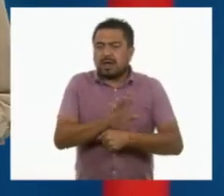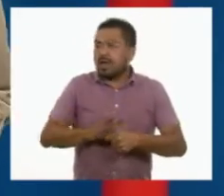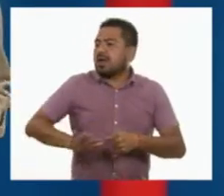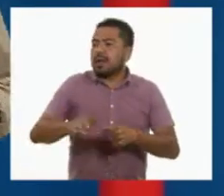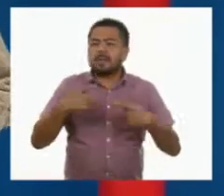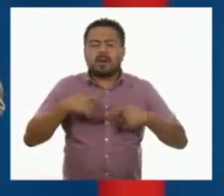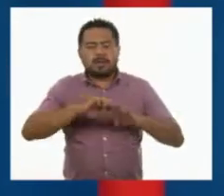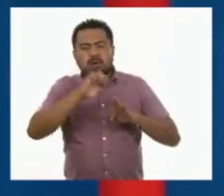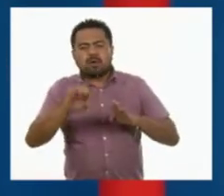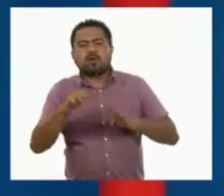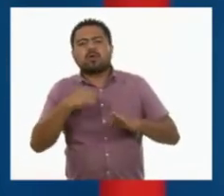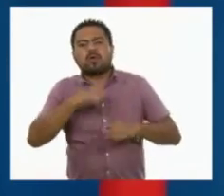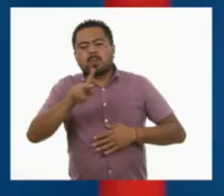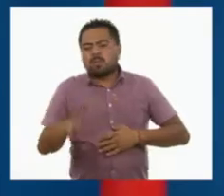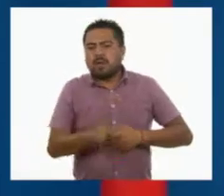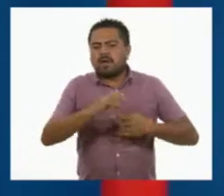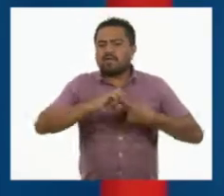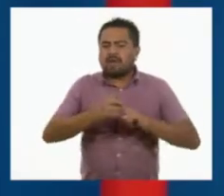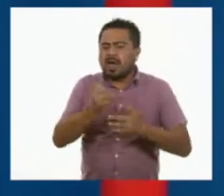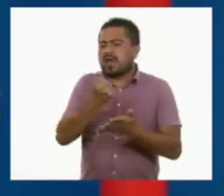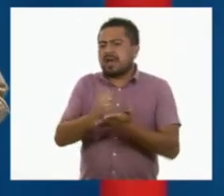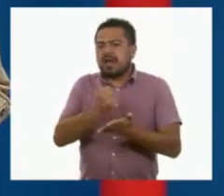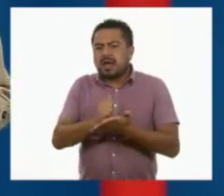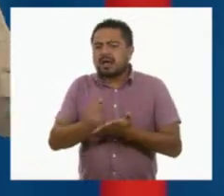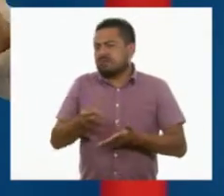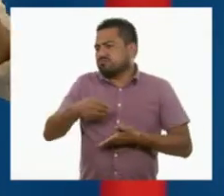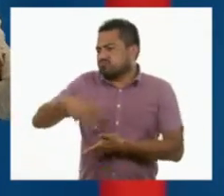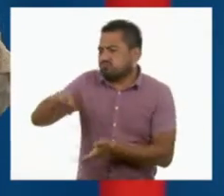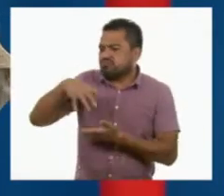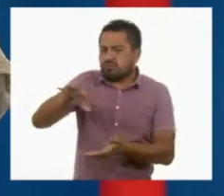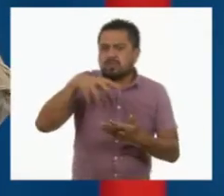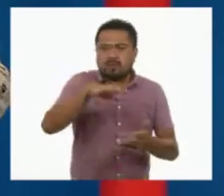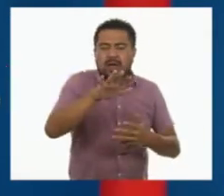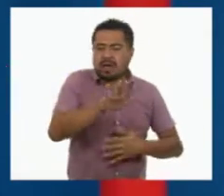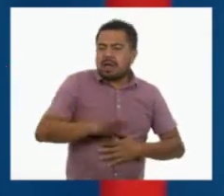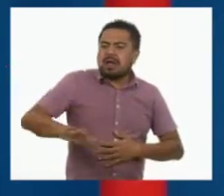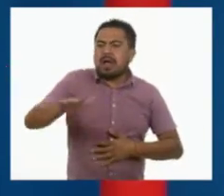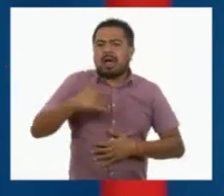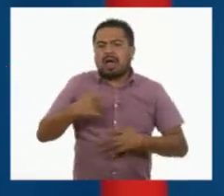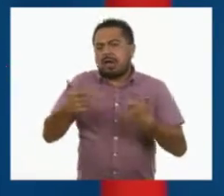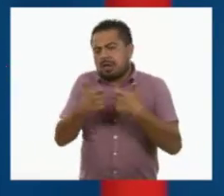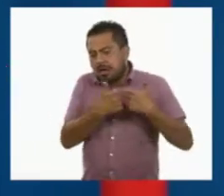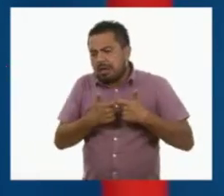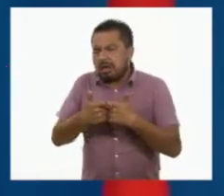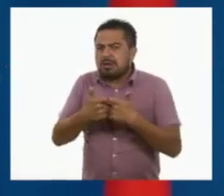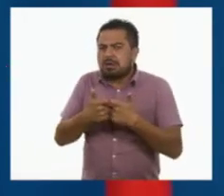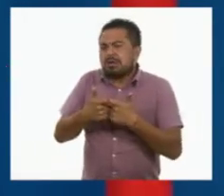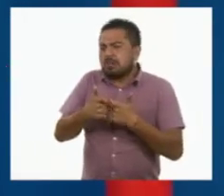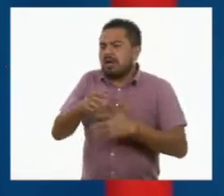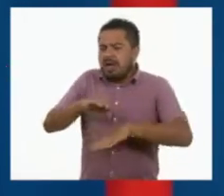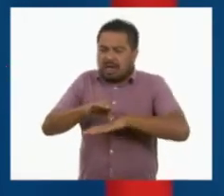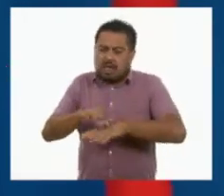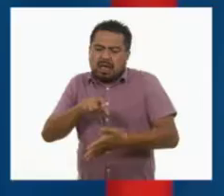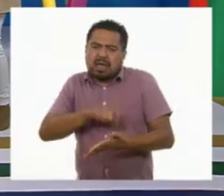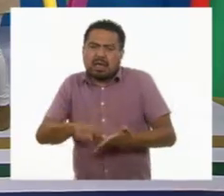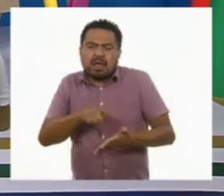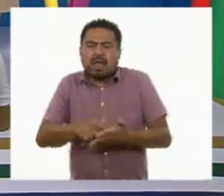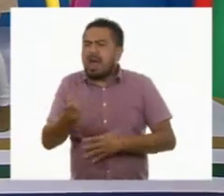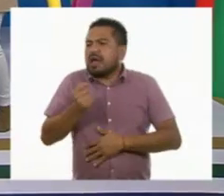Por ejemplo, voy al pueblo a llevar frijol, arroz, garbanzo y allá coopero para comprar, pues, carne y